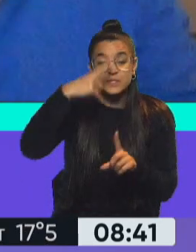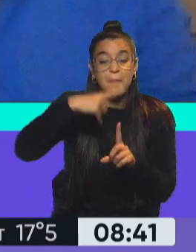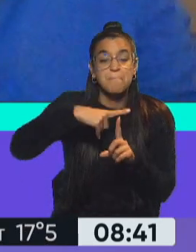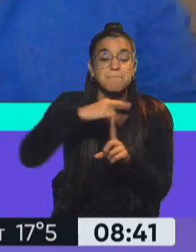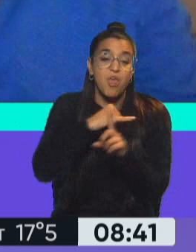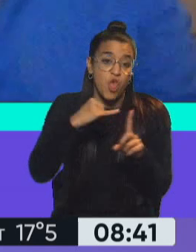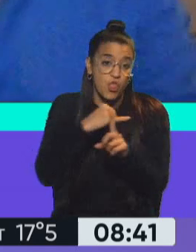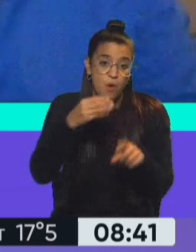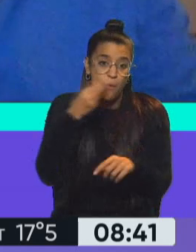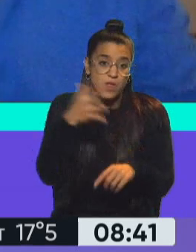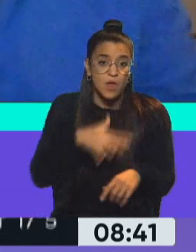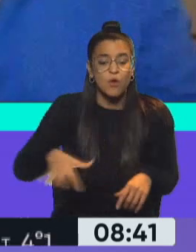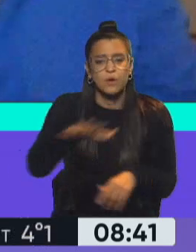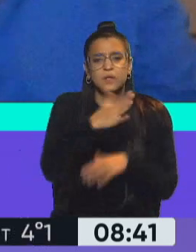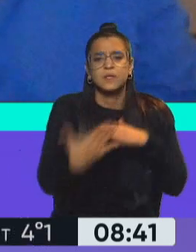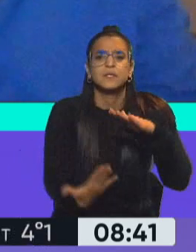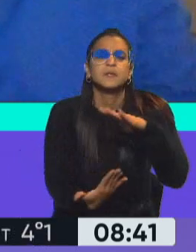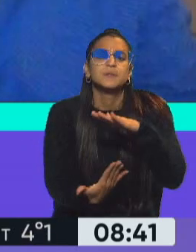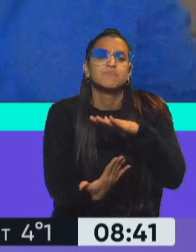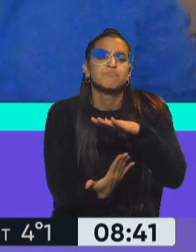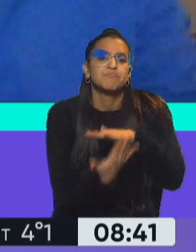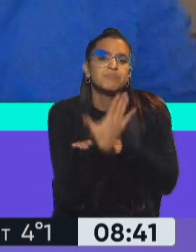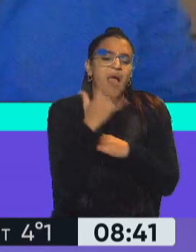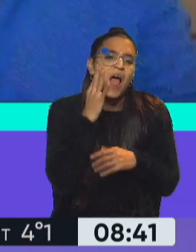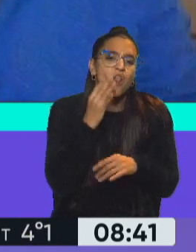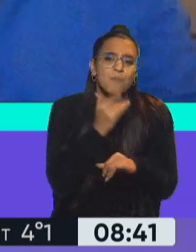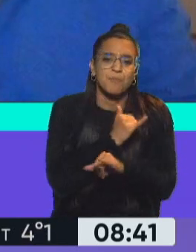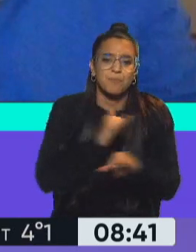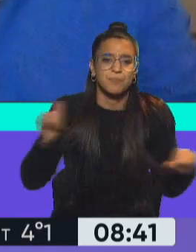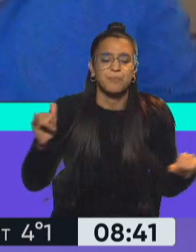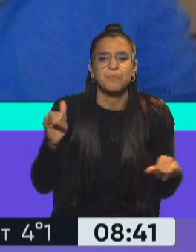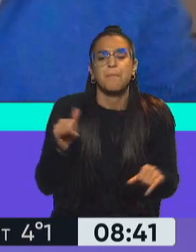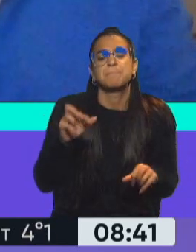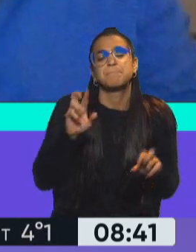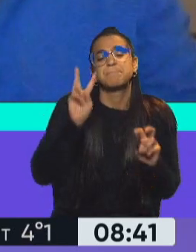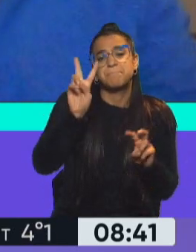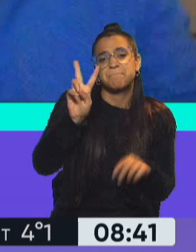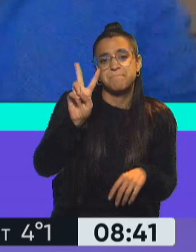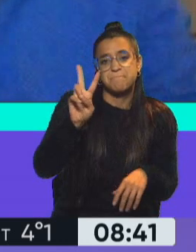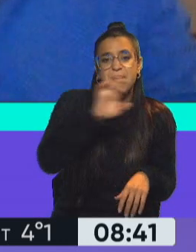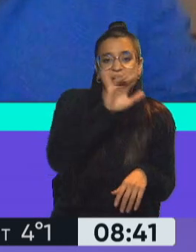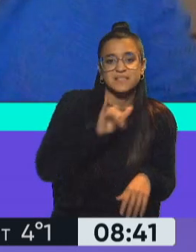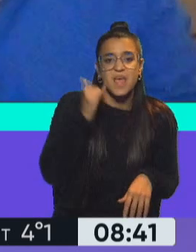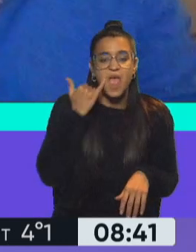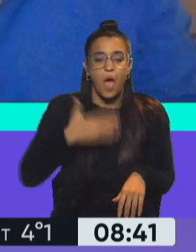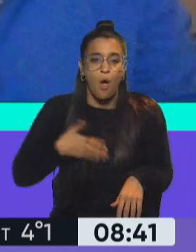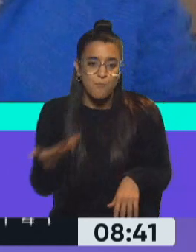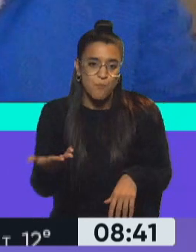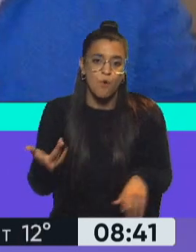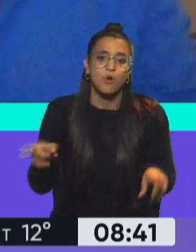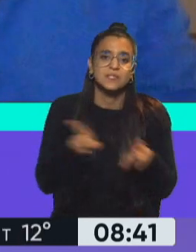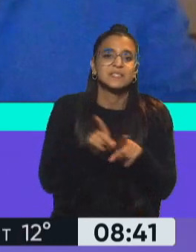cualquier lugar, posteen un mensaje que diga Peace and Love, paz y amor, que es como él titula todos